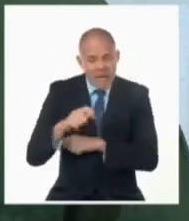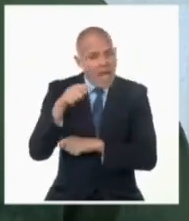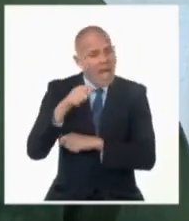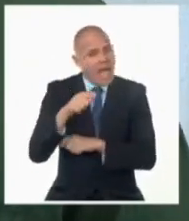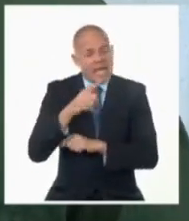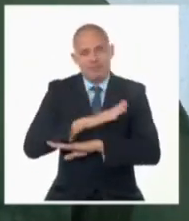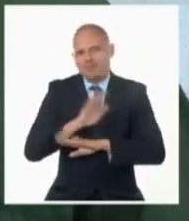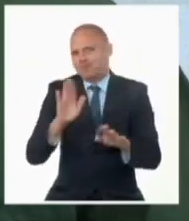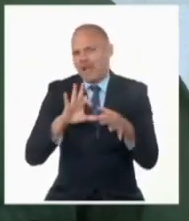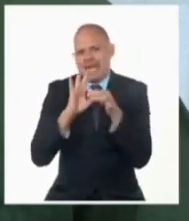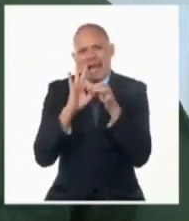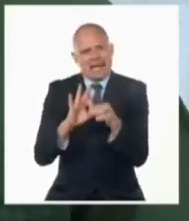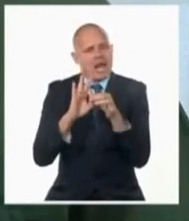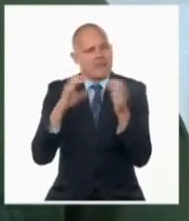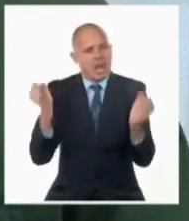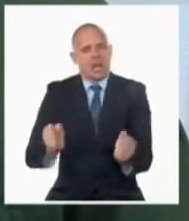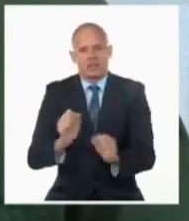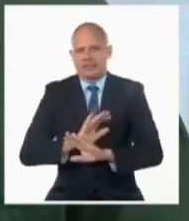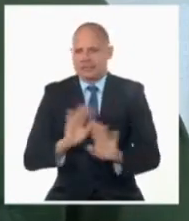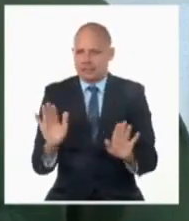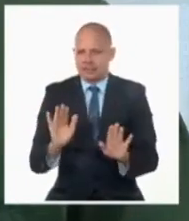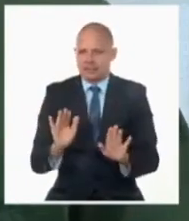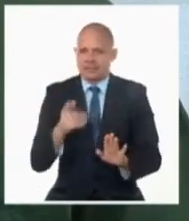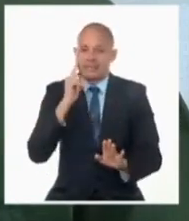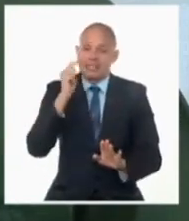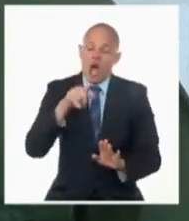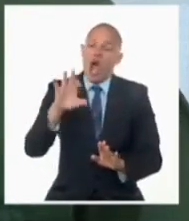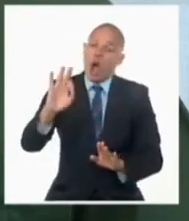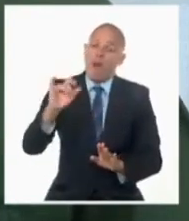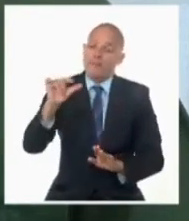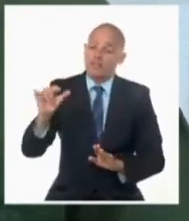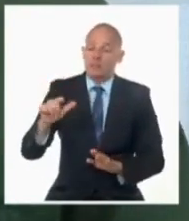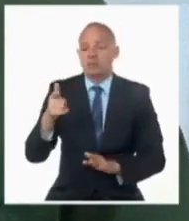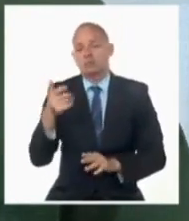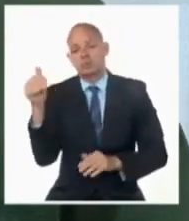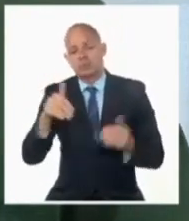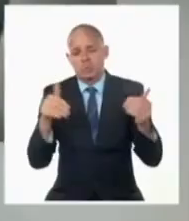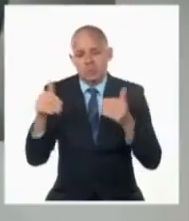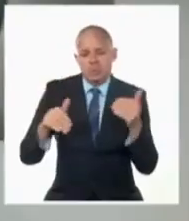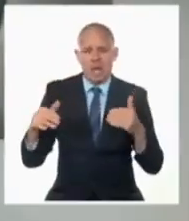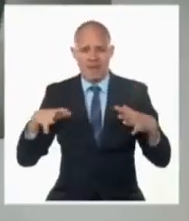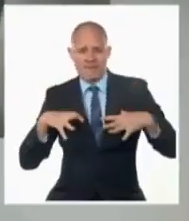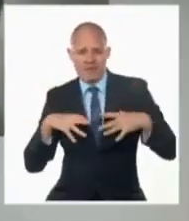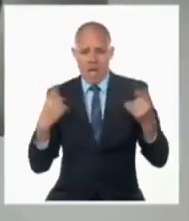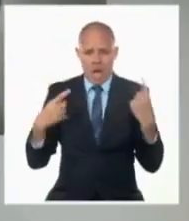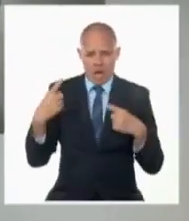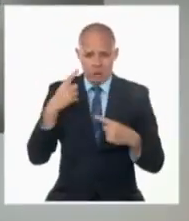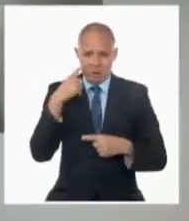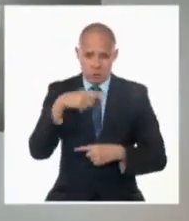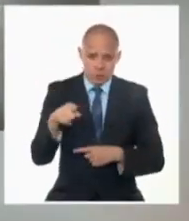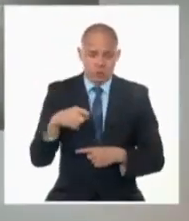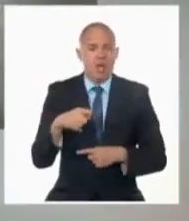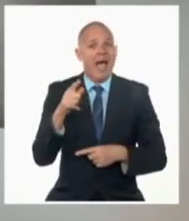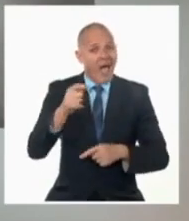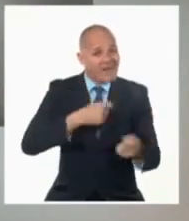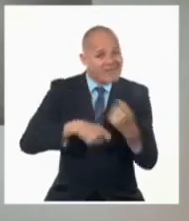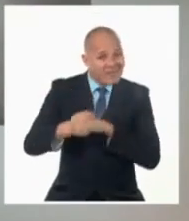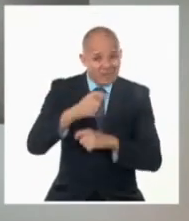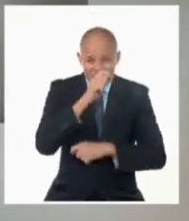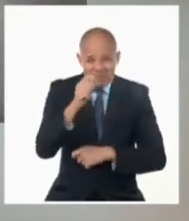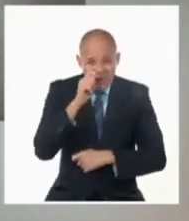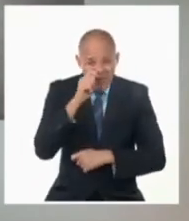para esparcirse y para tener un modo de vida, un estilo de vida sano. El especialista asegura que